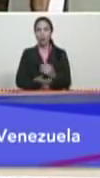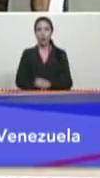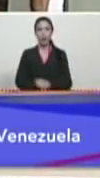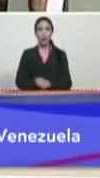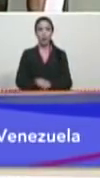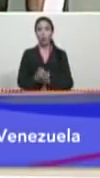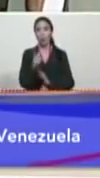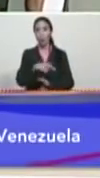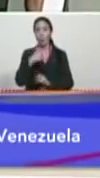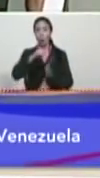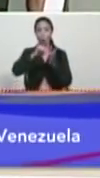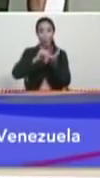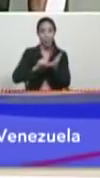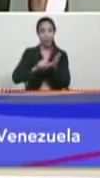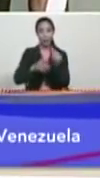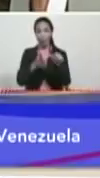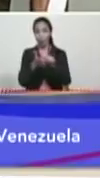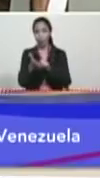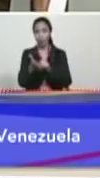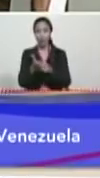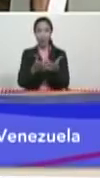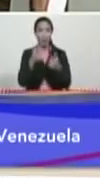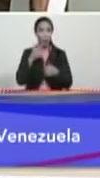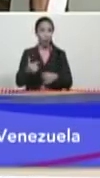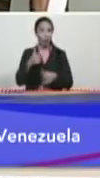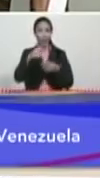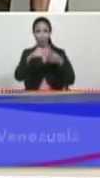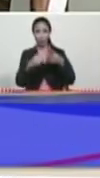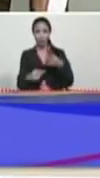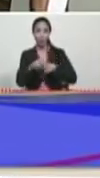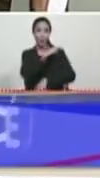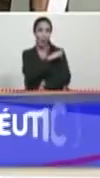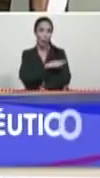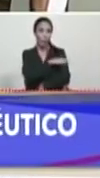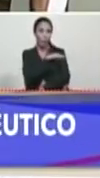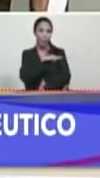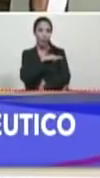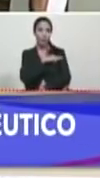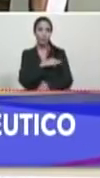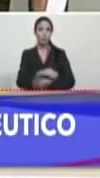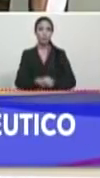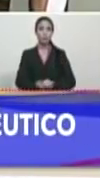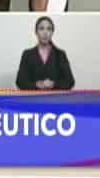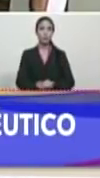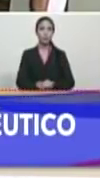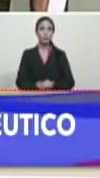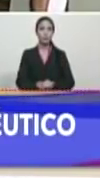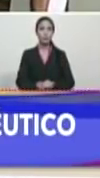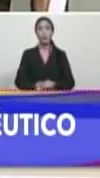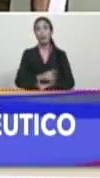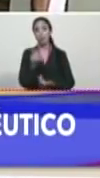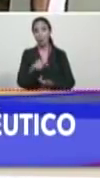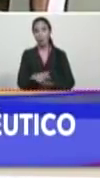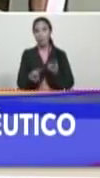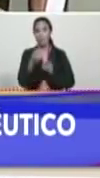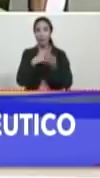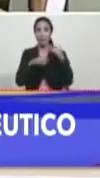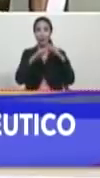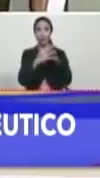equipos médicos quirúrgicos para los hospitales. Lo demás es la medicina para el sistema barrio adentro, que